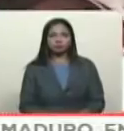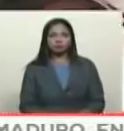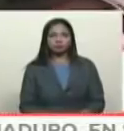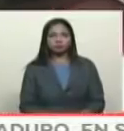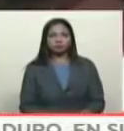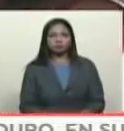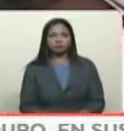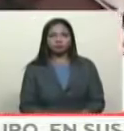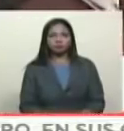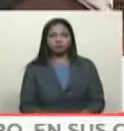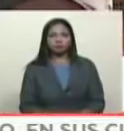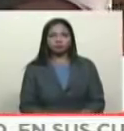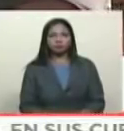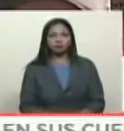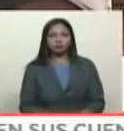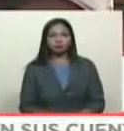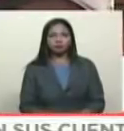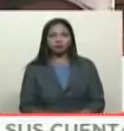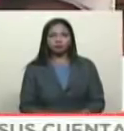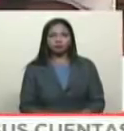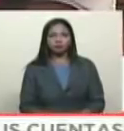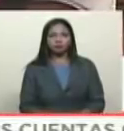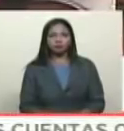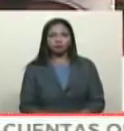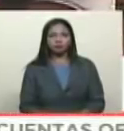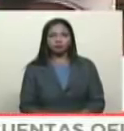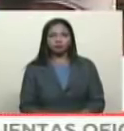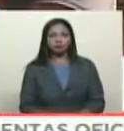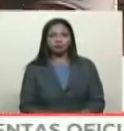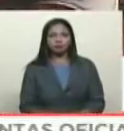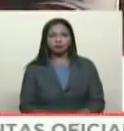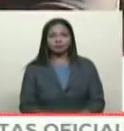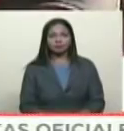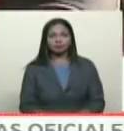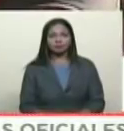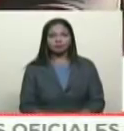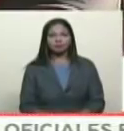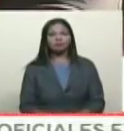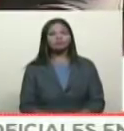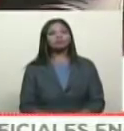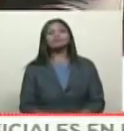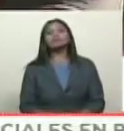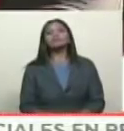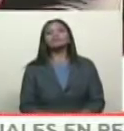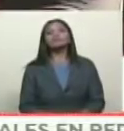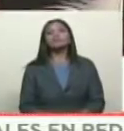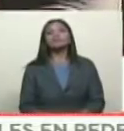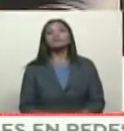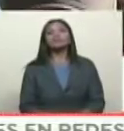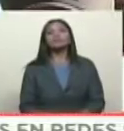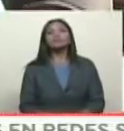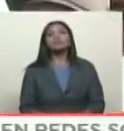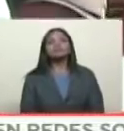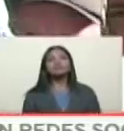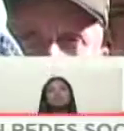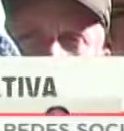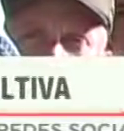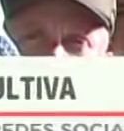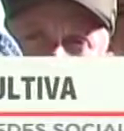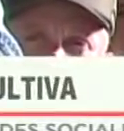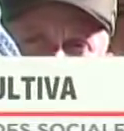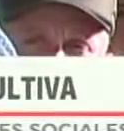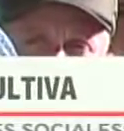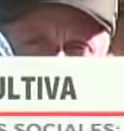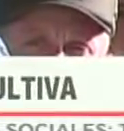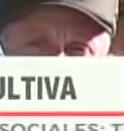y a todo el equipo de gobierno, agradecemos que salvando todos los obstáculos y sobre todo lo que se ha